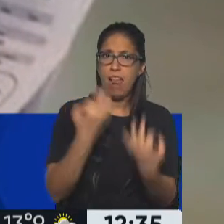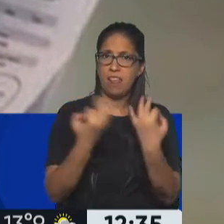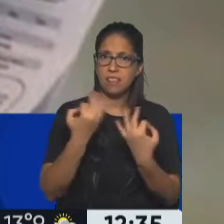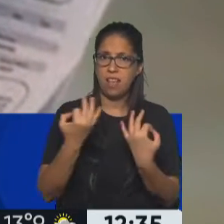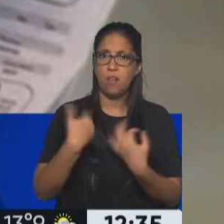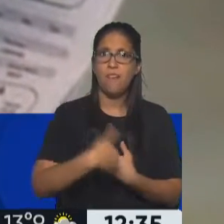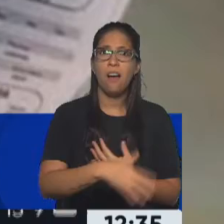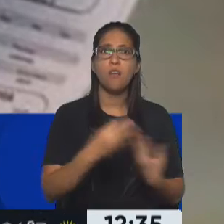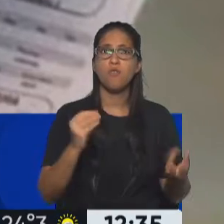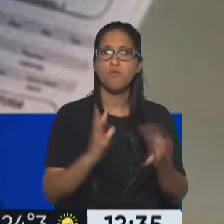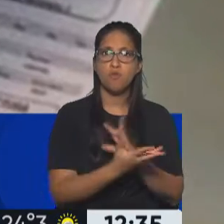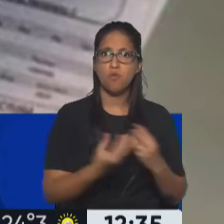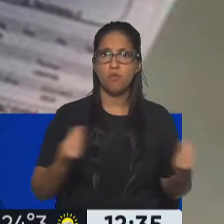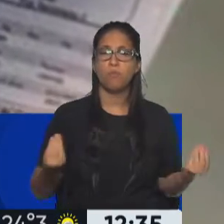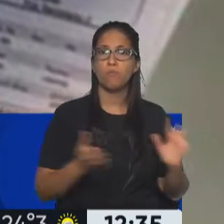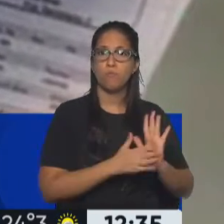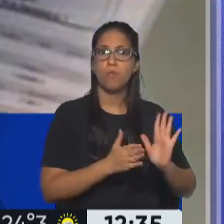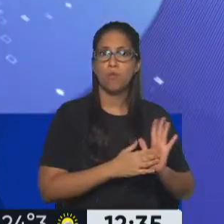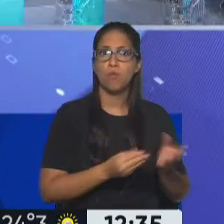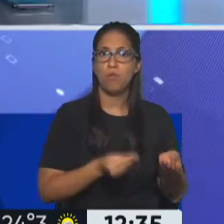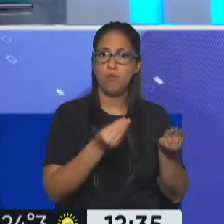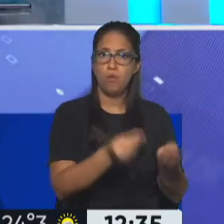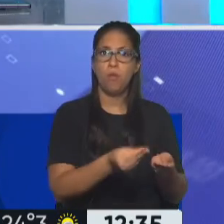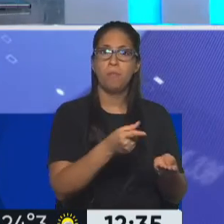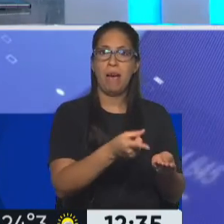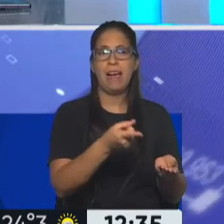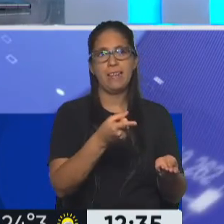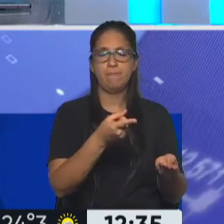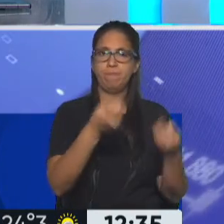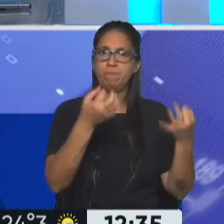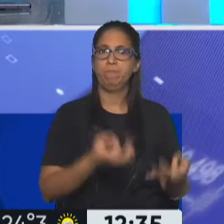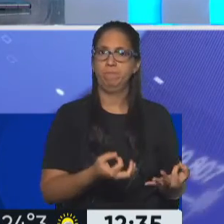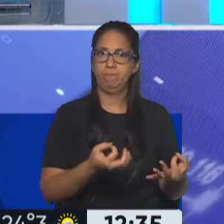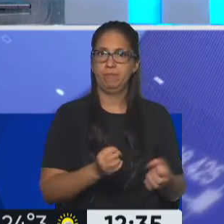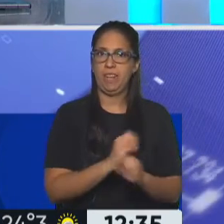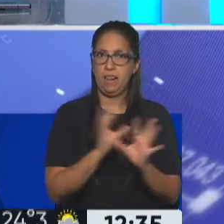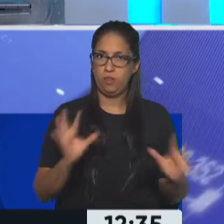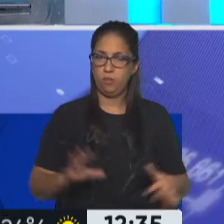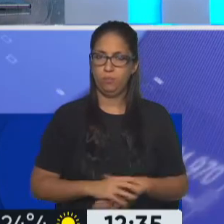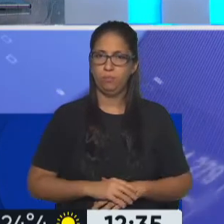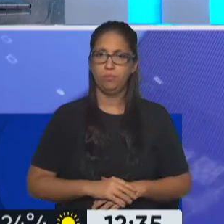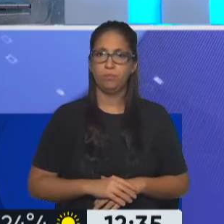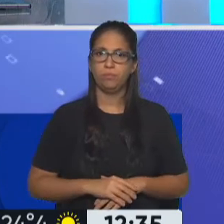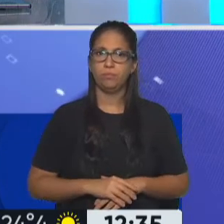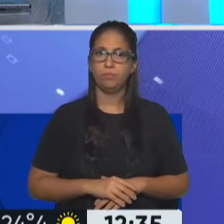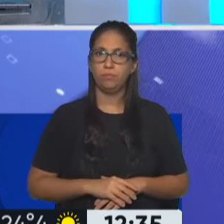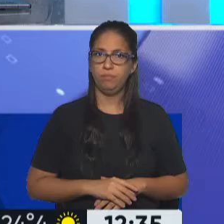pero va a estar analizando de manera tal de que sea lo más razonablemente posible, ¿no? Usted que está todo el